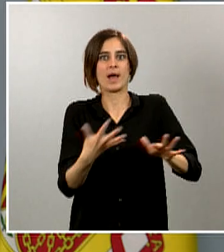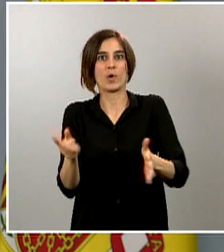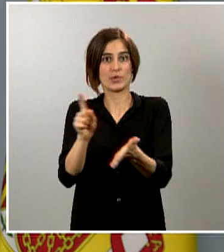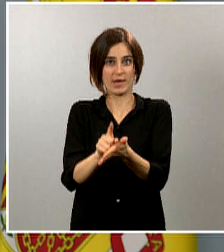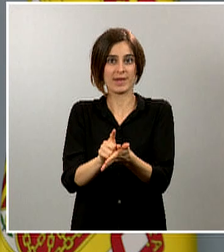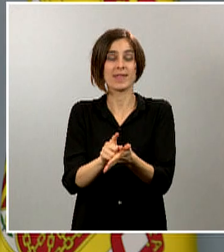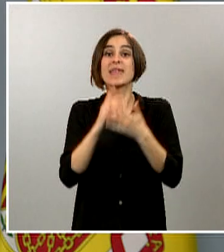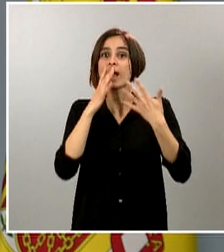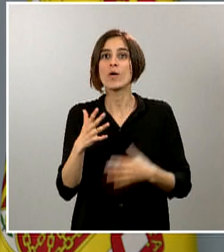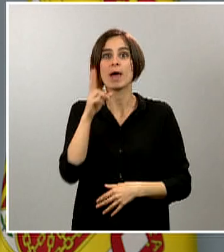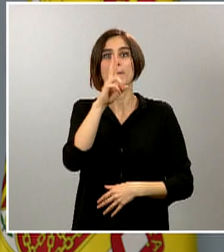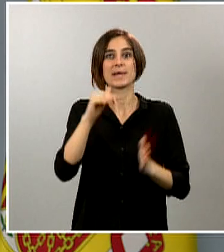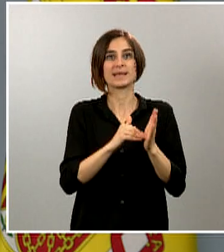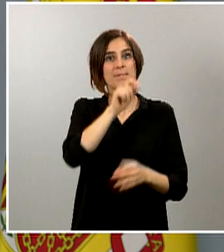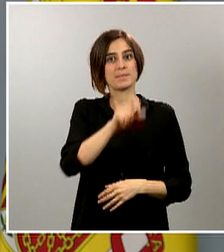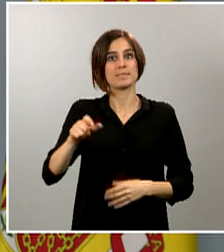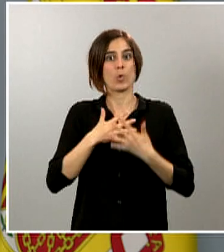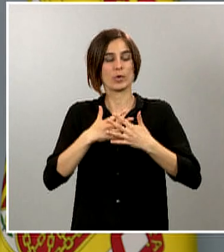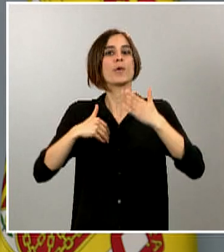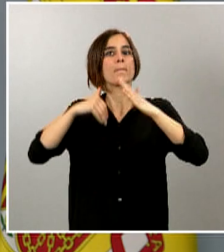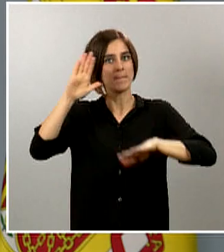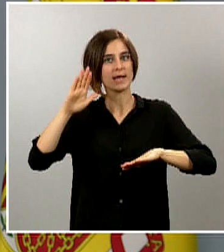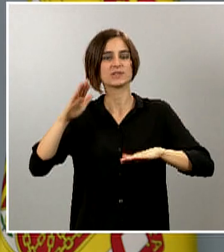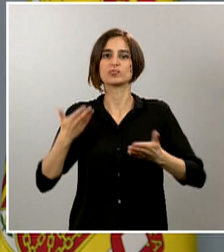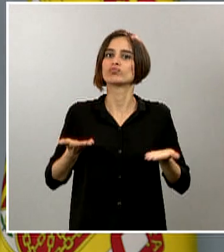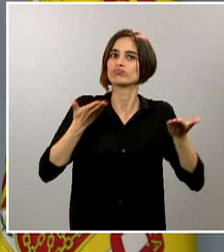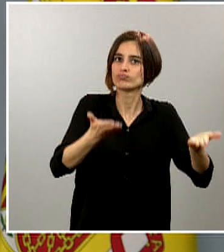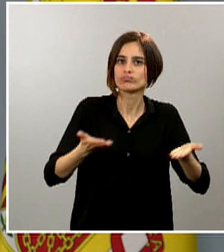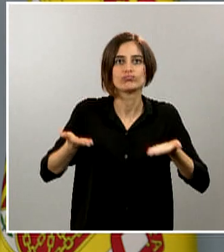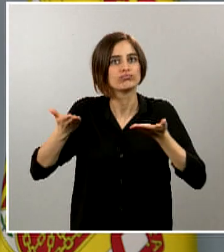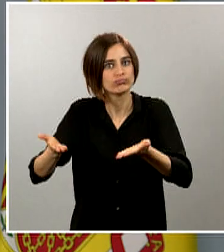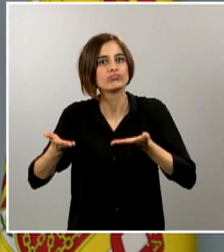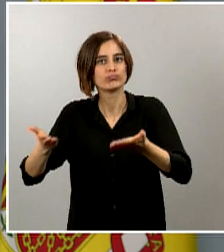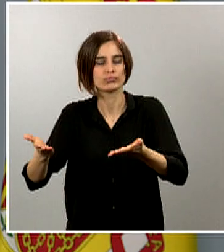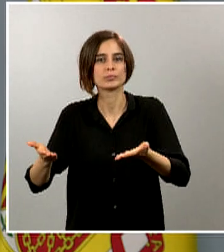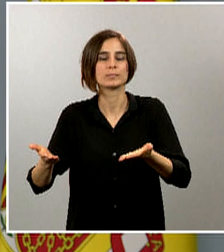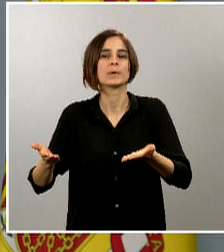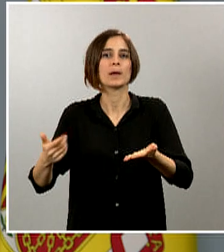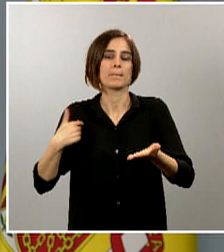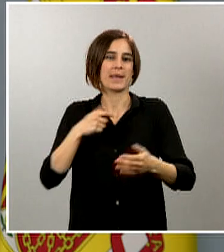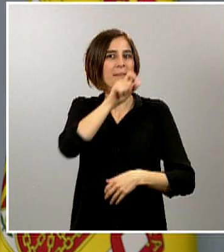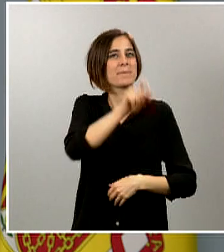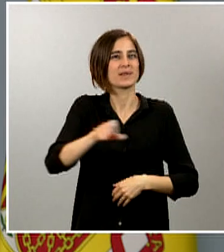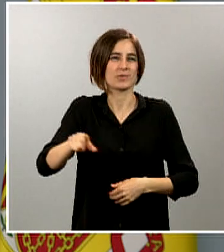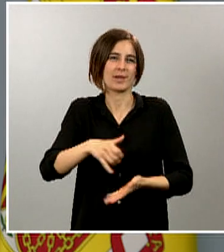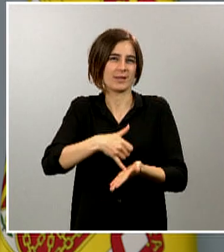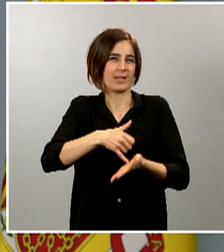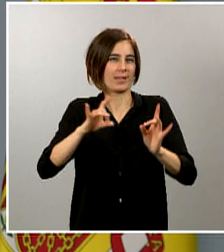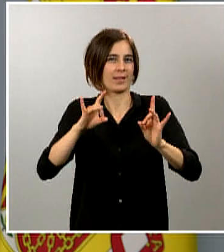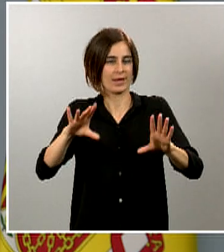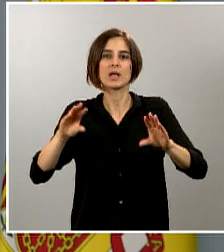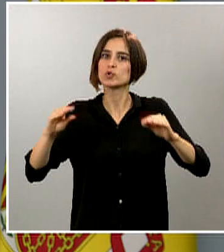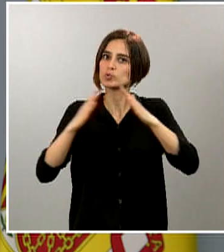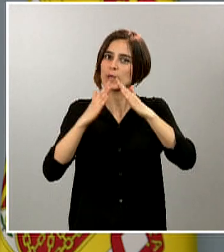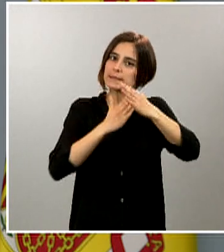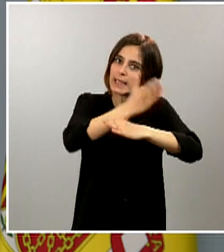20.000 voluntarios están prestando servicios debidamente coordinados a las personas más vulnerables en sus domicilios y en